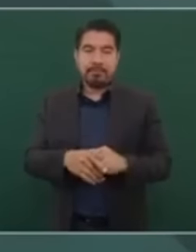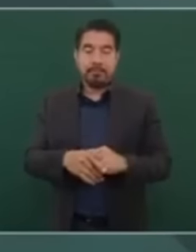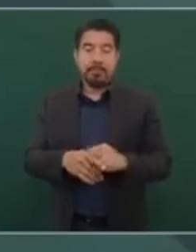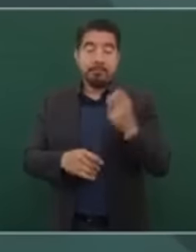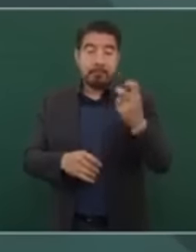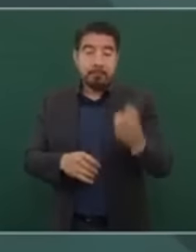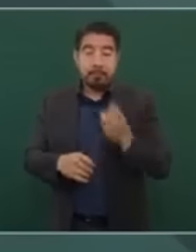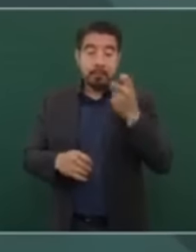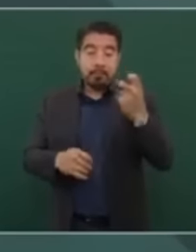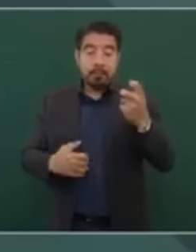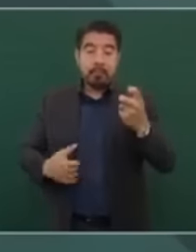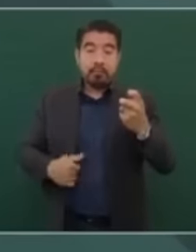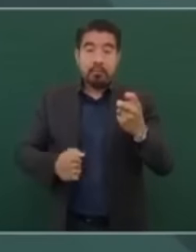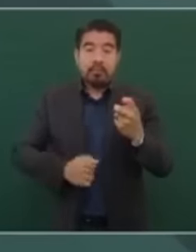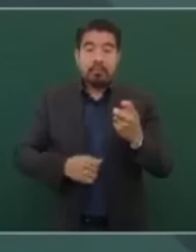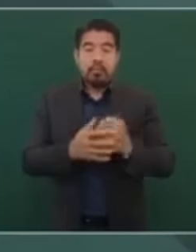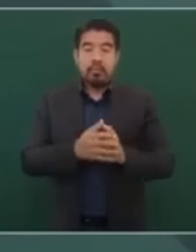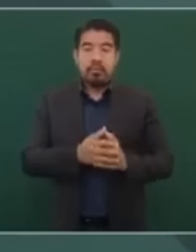pues